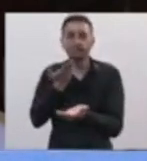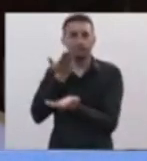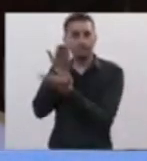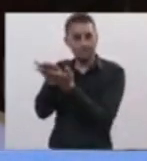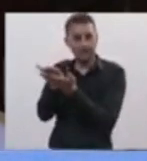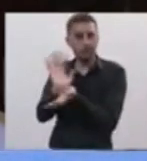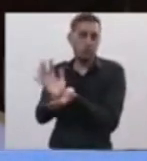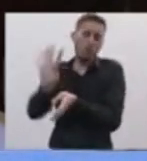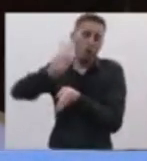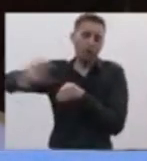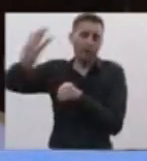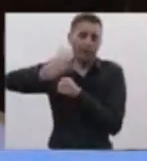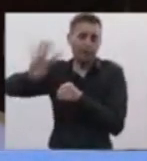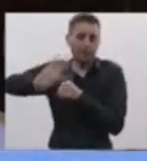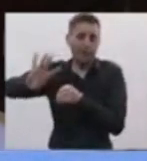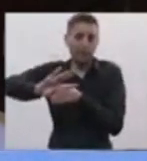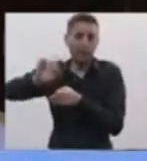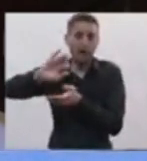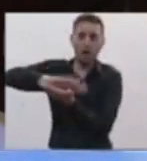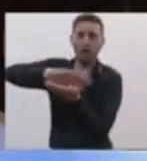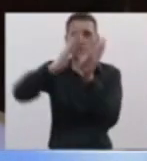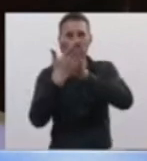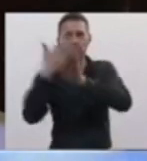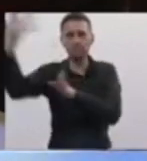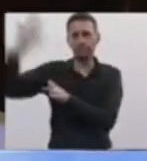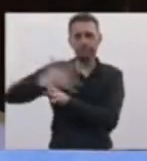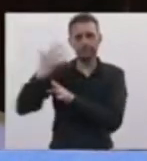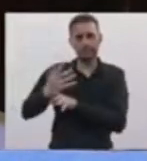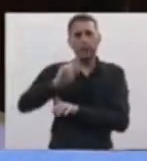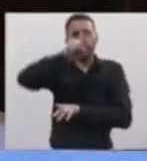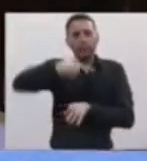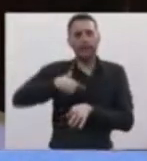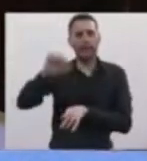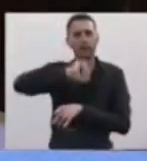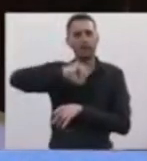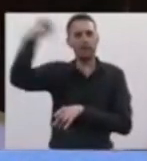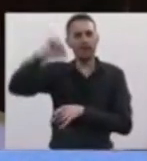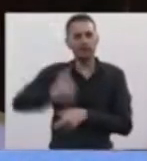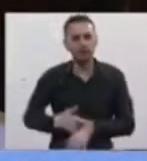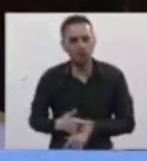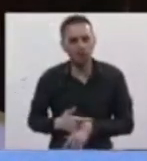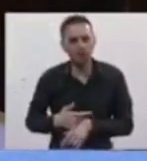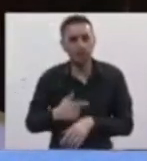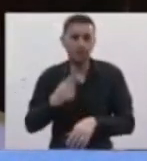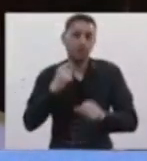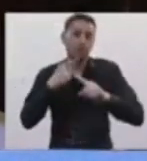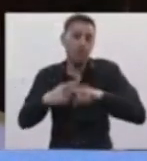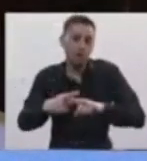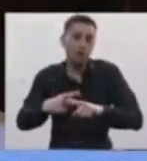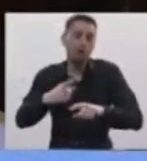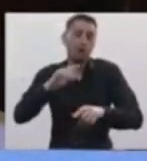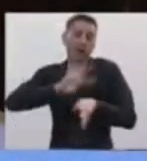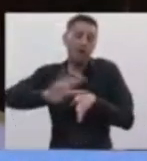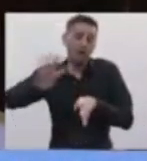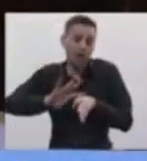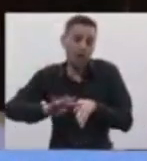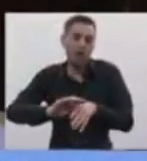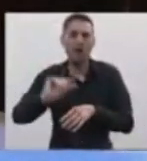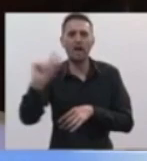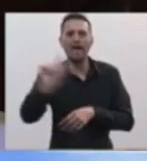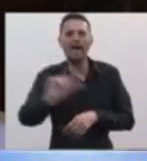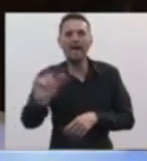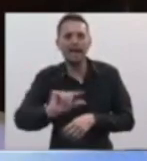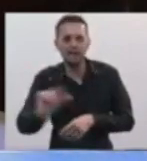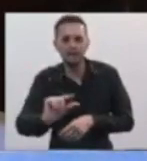es decir con deuda o emitiendo con lo cual impacta en la inflación y la deuda impacta en el mercado de crédito